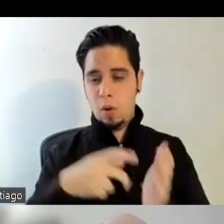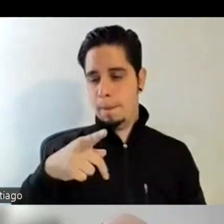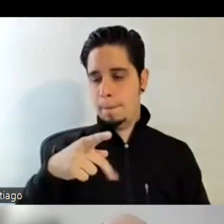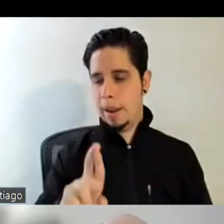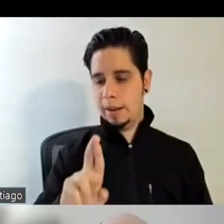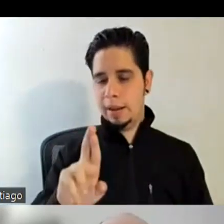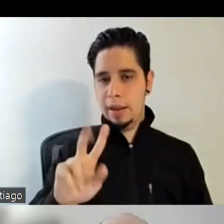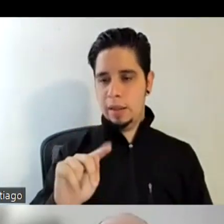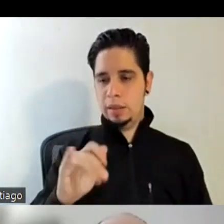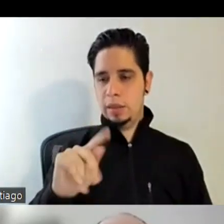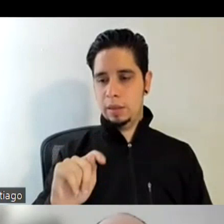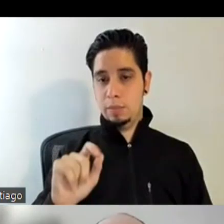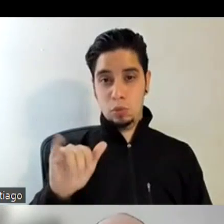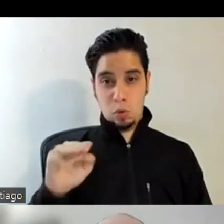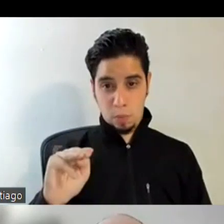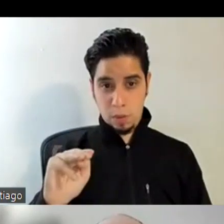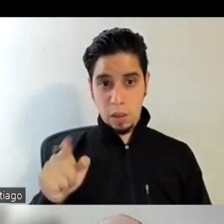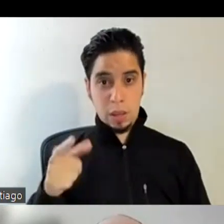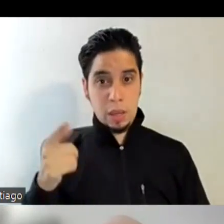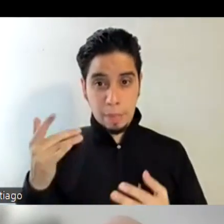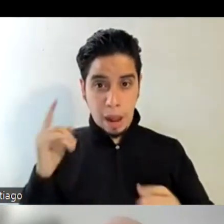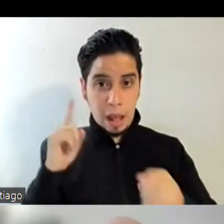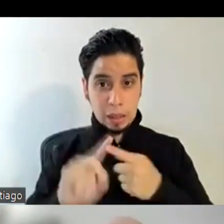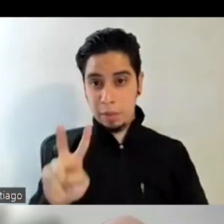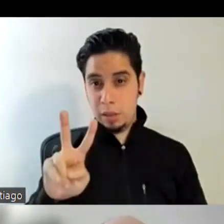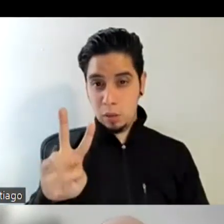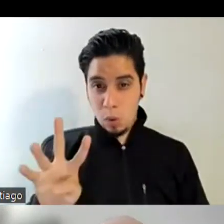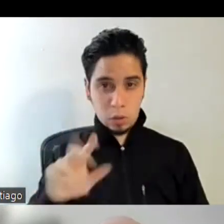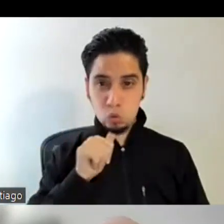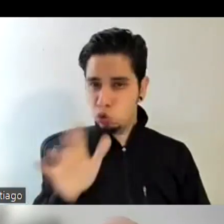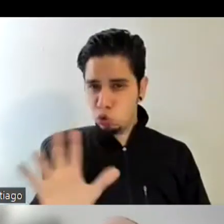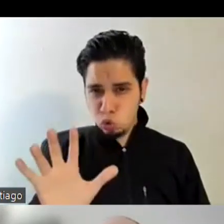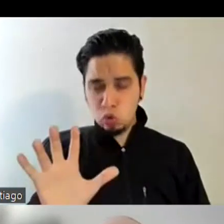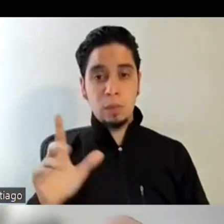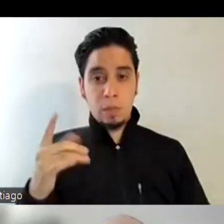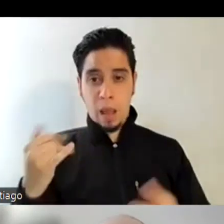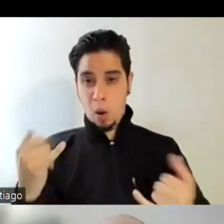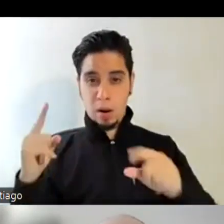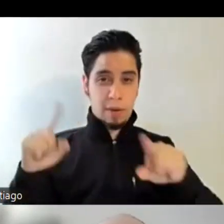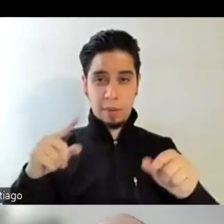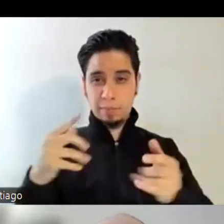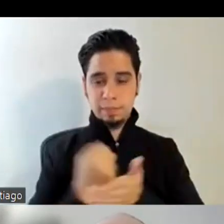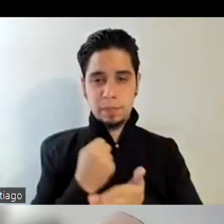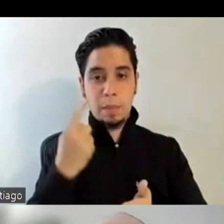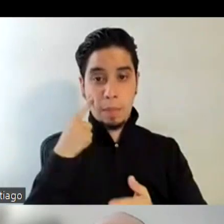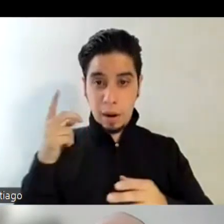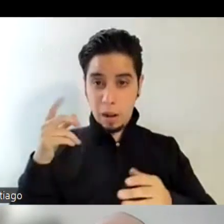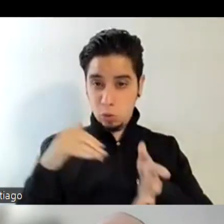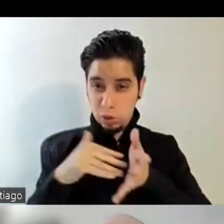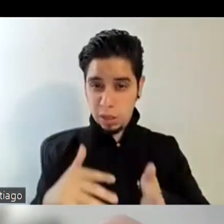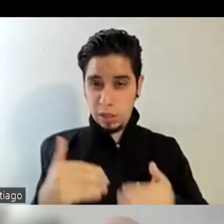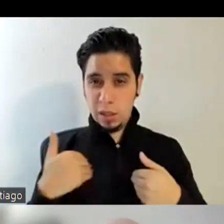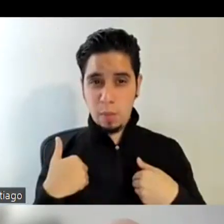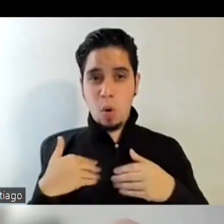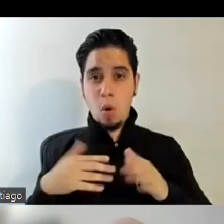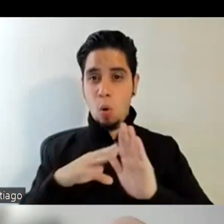espere al otro fin de semana del 24. Vaya ahora. Vaya ahora, porque tenemos, de hecho, para los estudiantes tenemos una oferta.